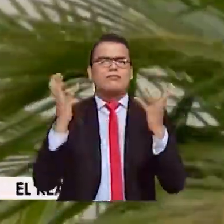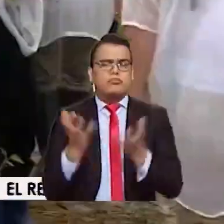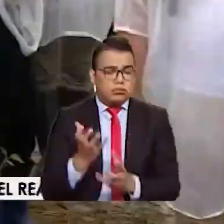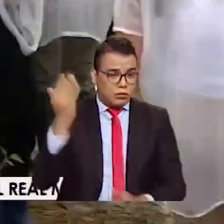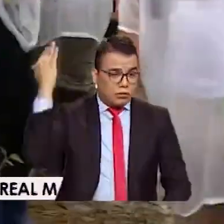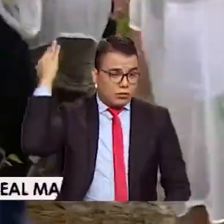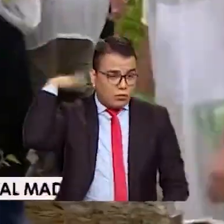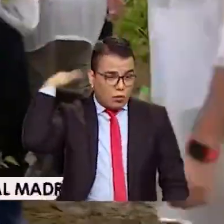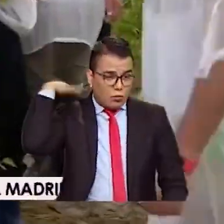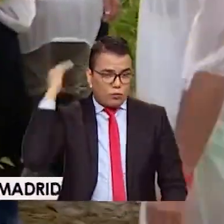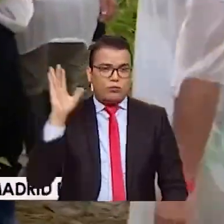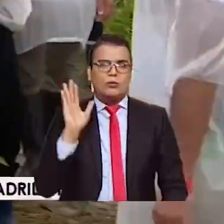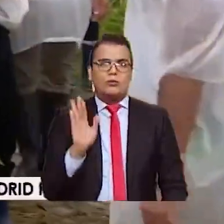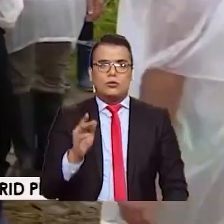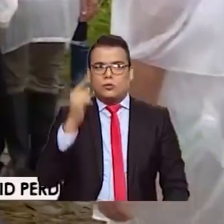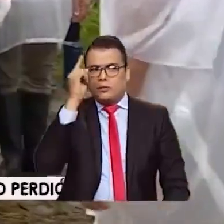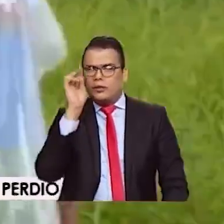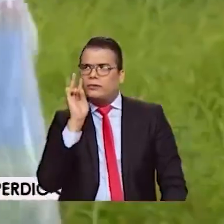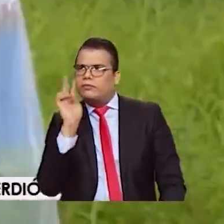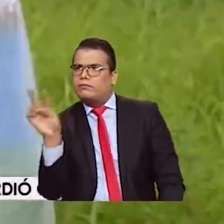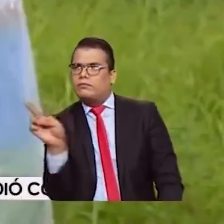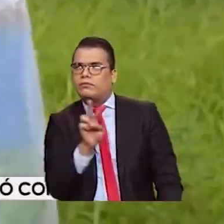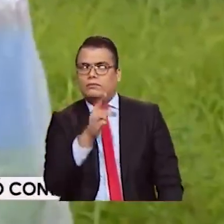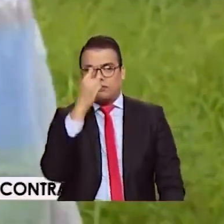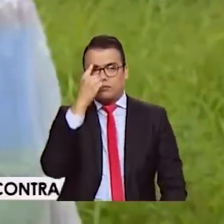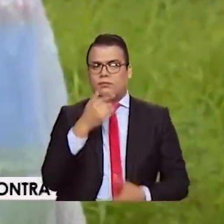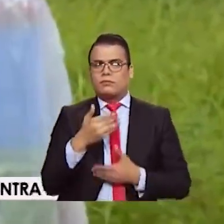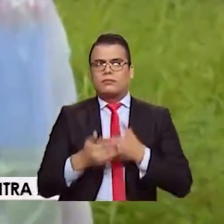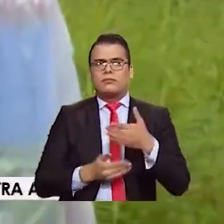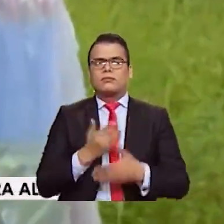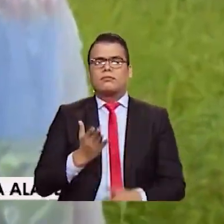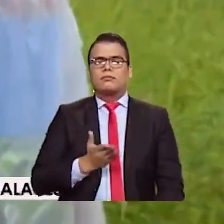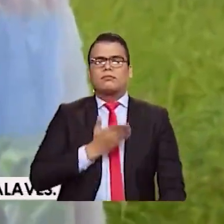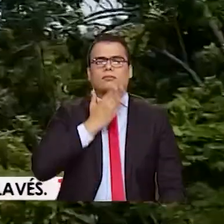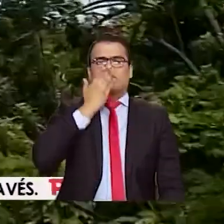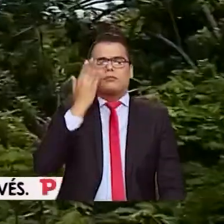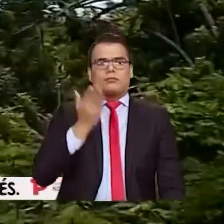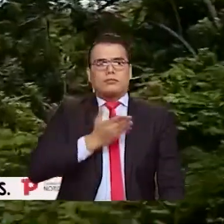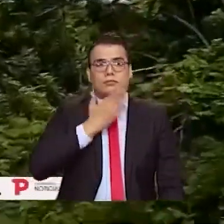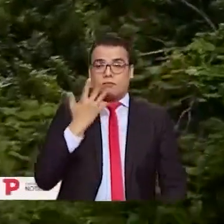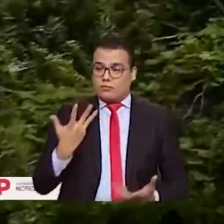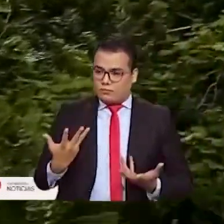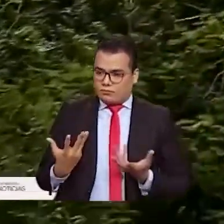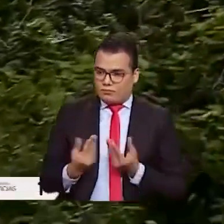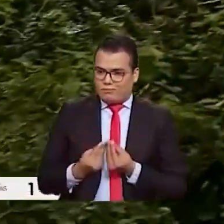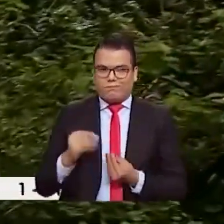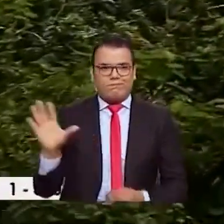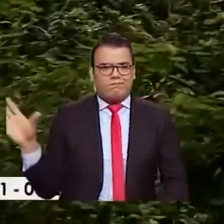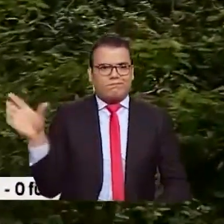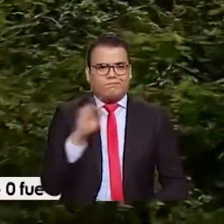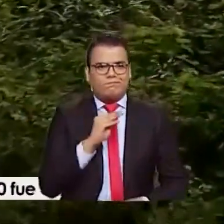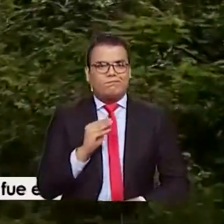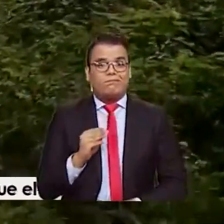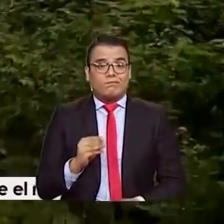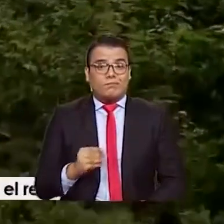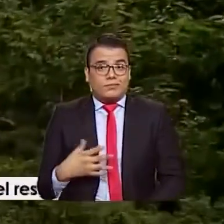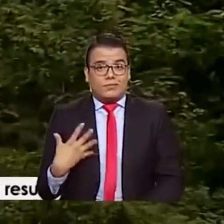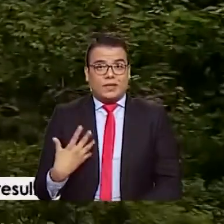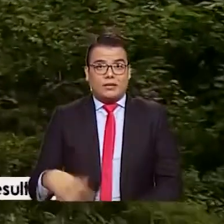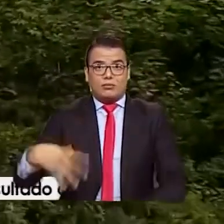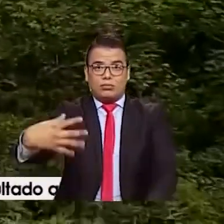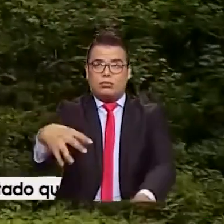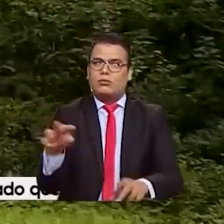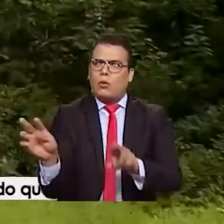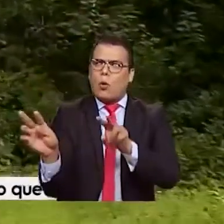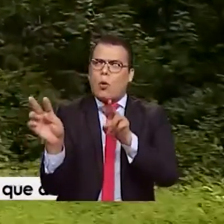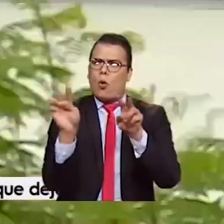para avanzar precisamente los pulmones fueron revitalizando a cada uno de los compañeros de ruta. Toda la dimensión de la selva